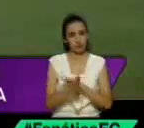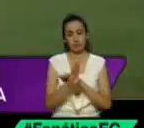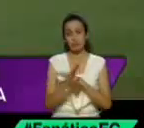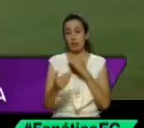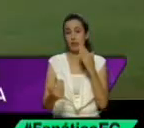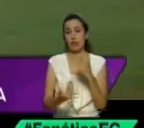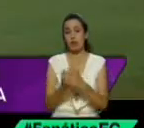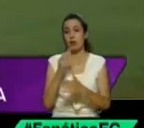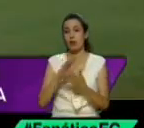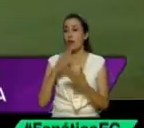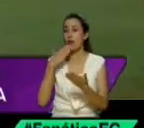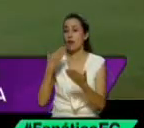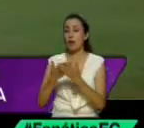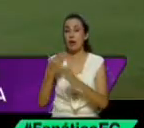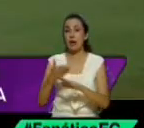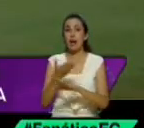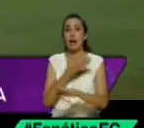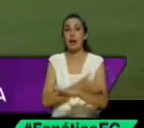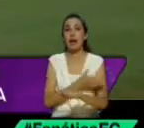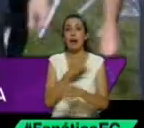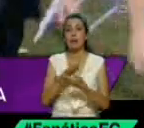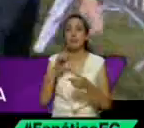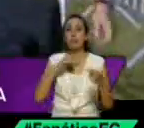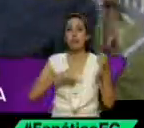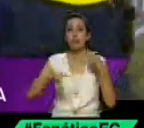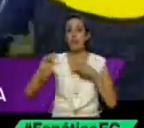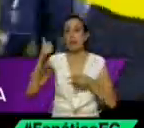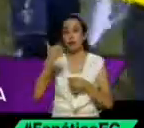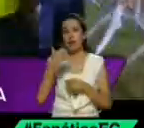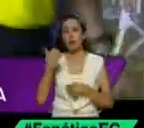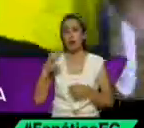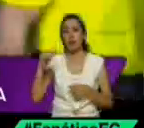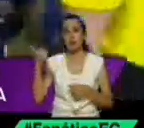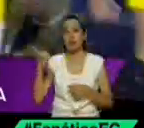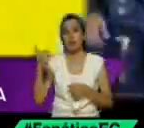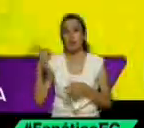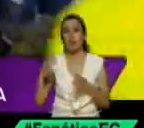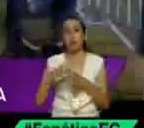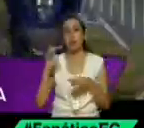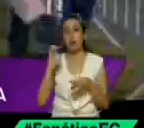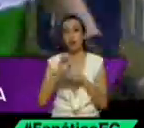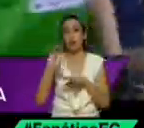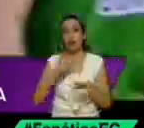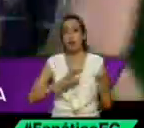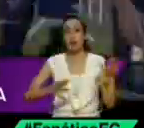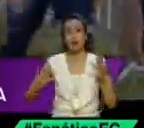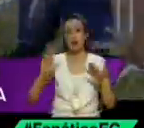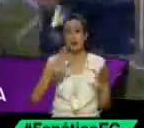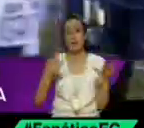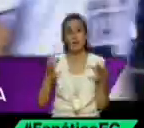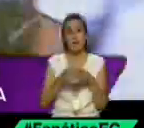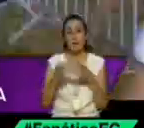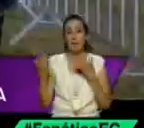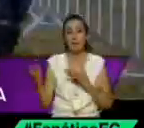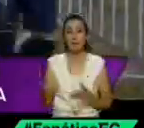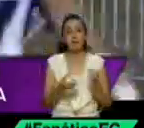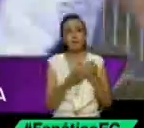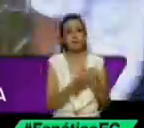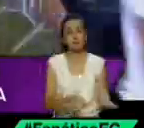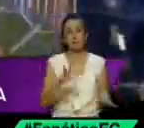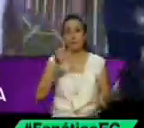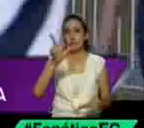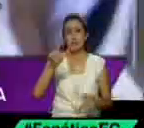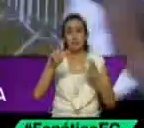a lo que ocurrió en el partido de ida en la capital ecuatoriana, en el estadio Rodrigo Paz Delgado. Había una ventaja de